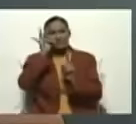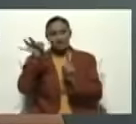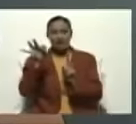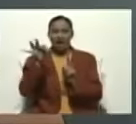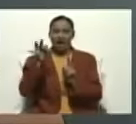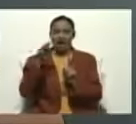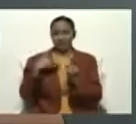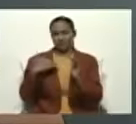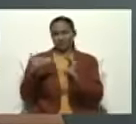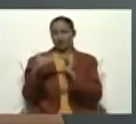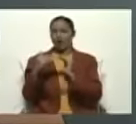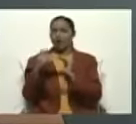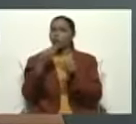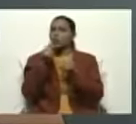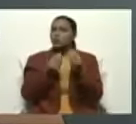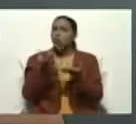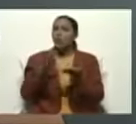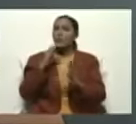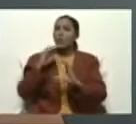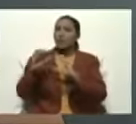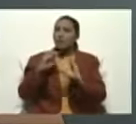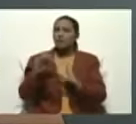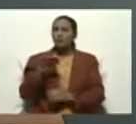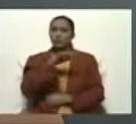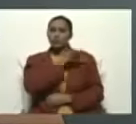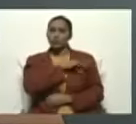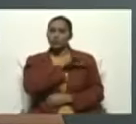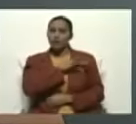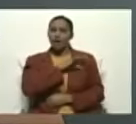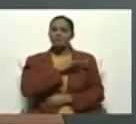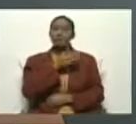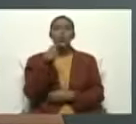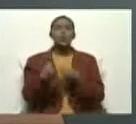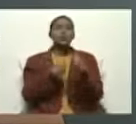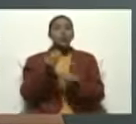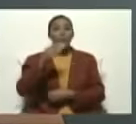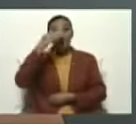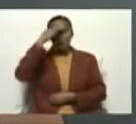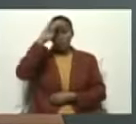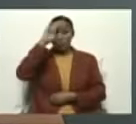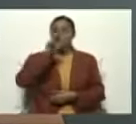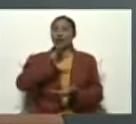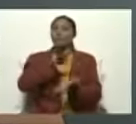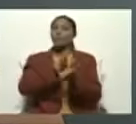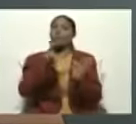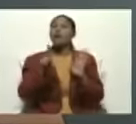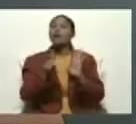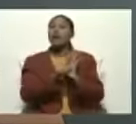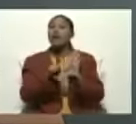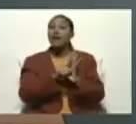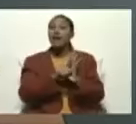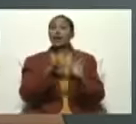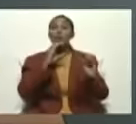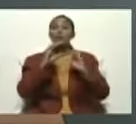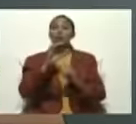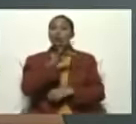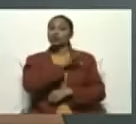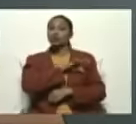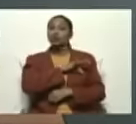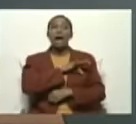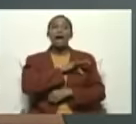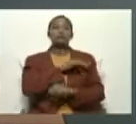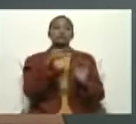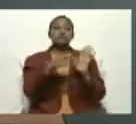actividad de comunicación social, recientemente en Cuba se aprobó la ley de comunicación social e implica una